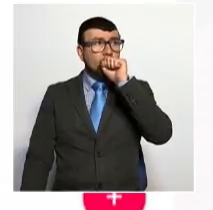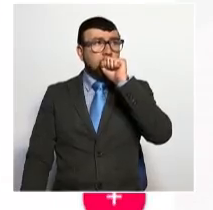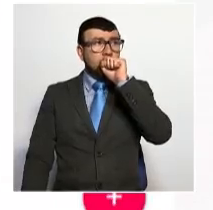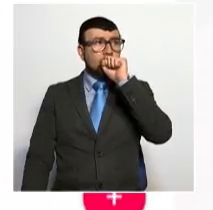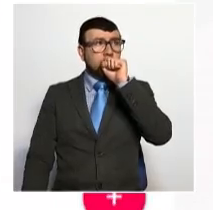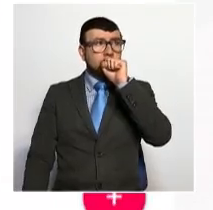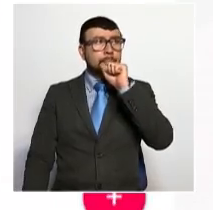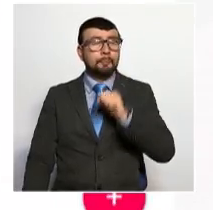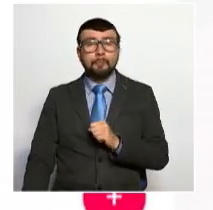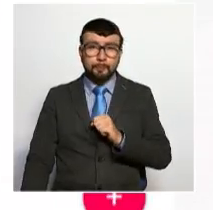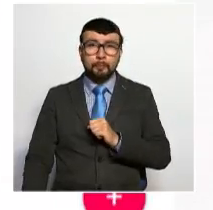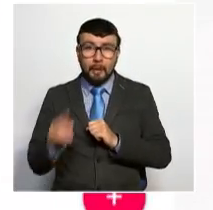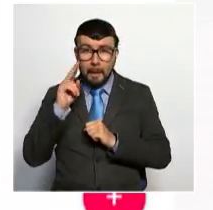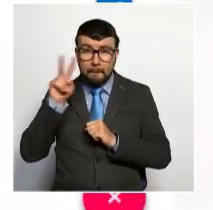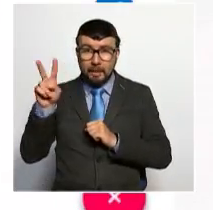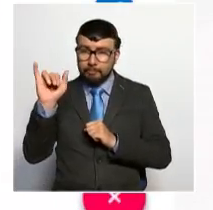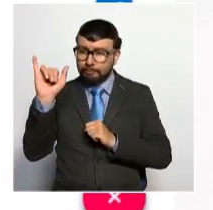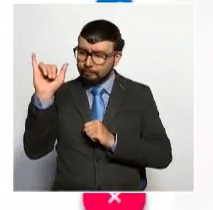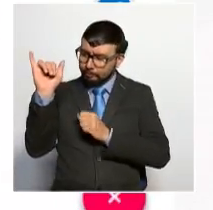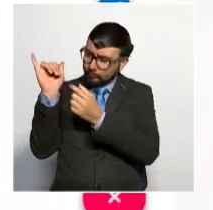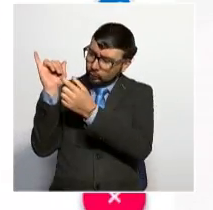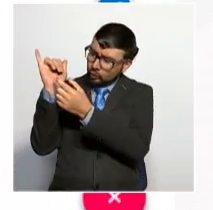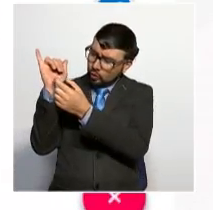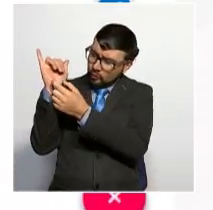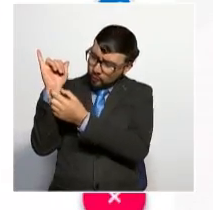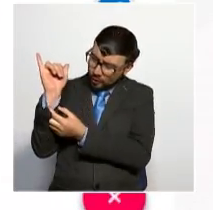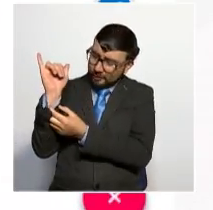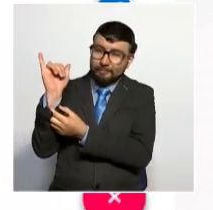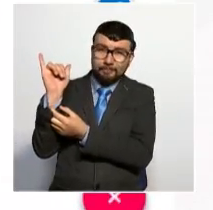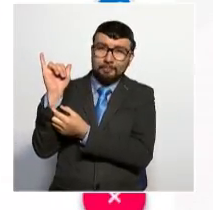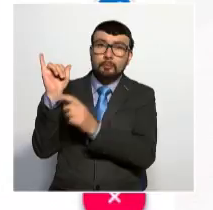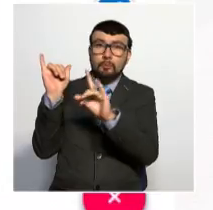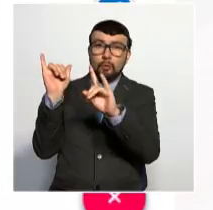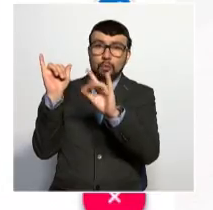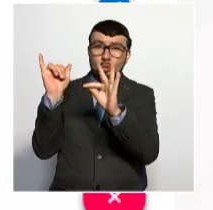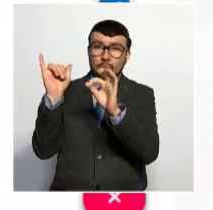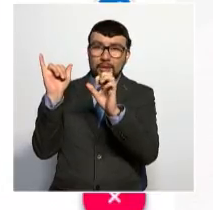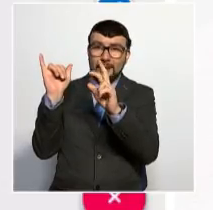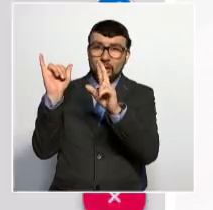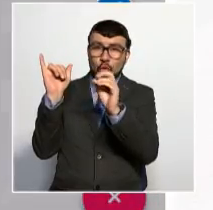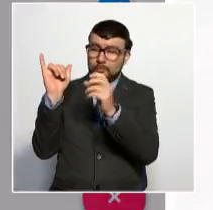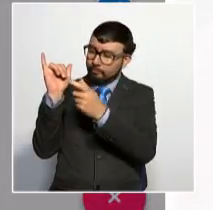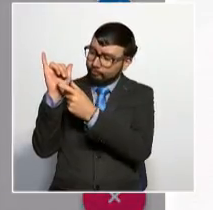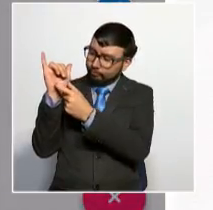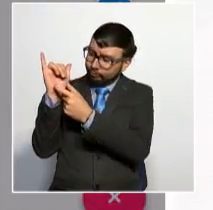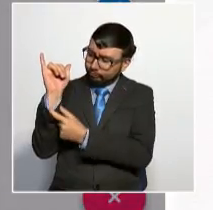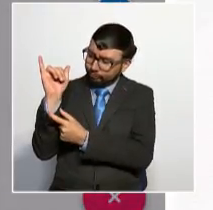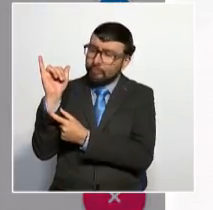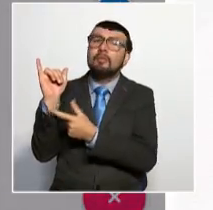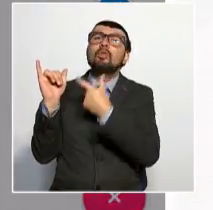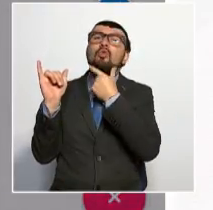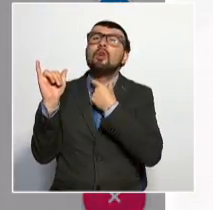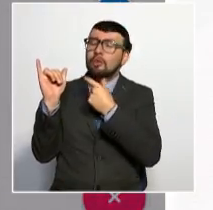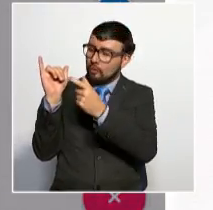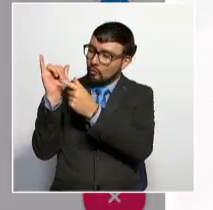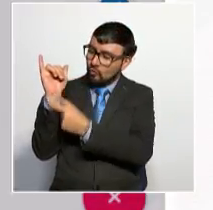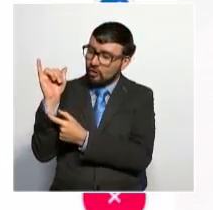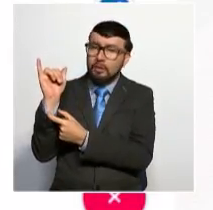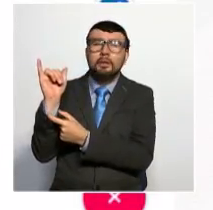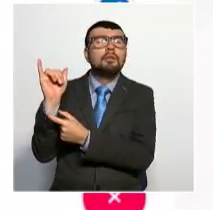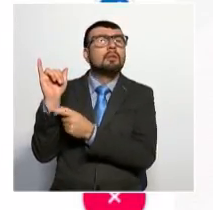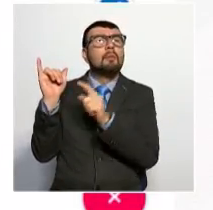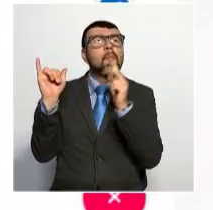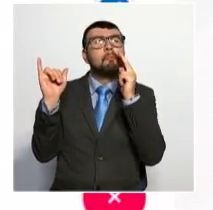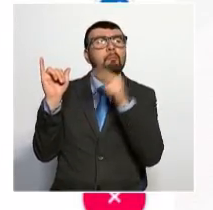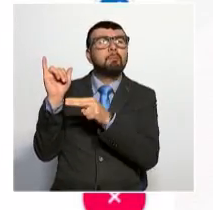tema del cuello del útero y con digamos, la historia que usted nos contaba de